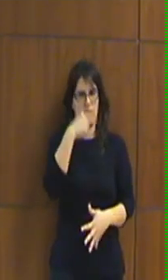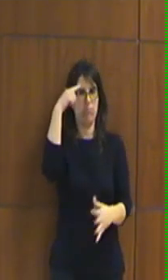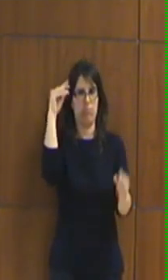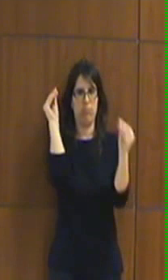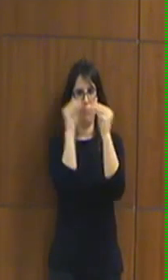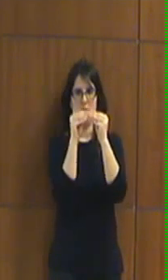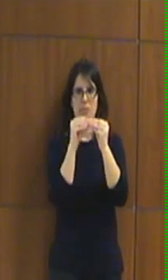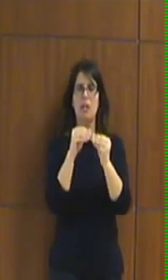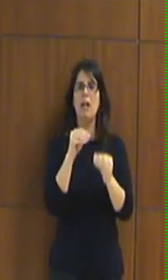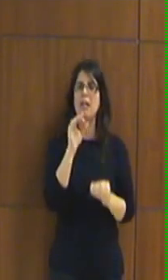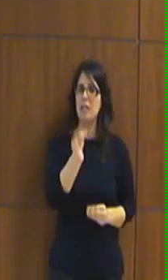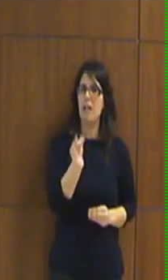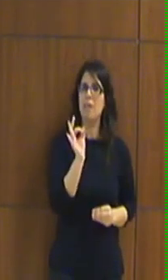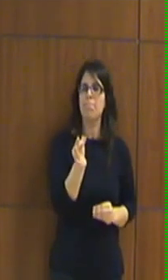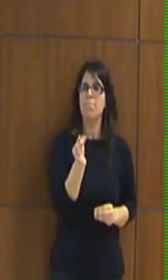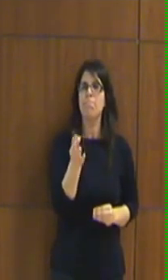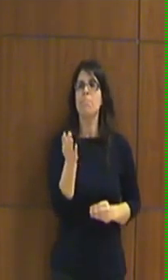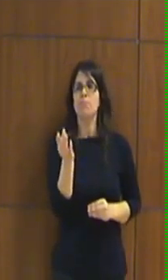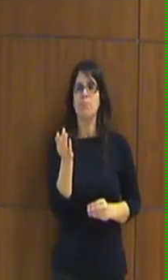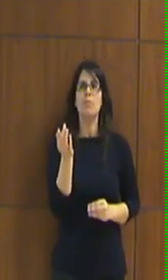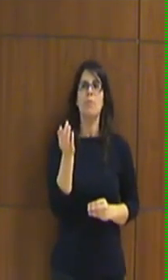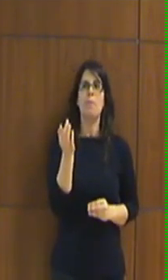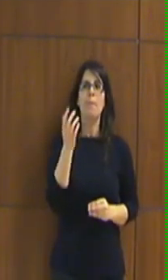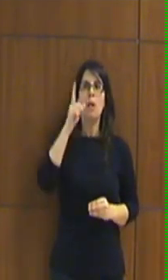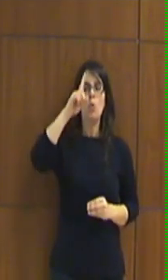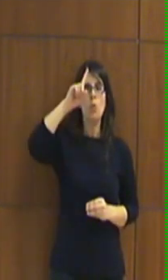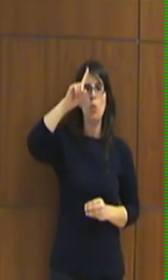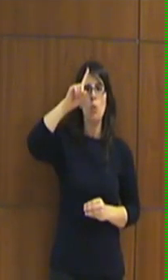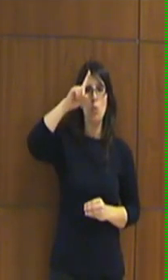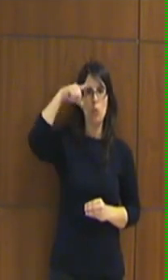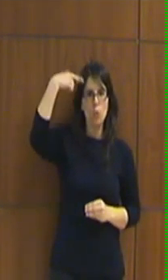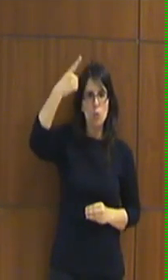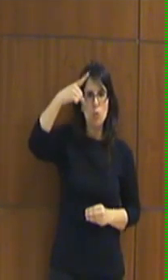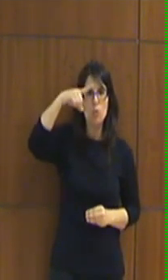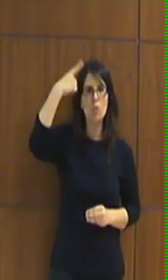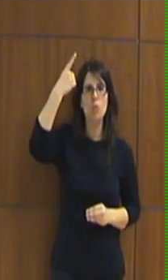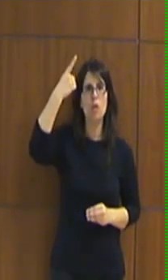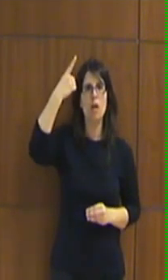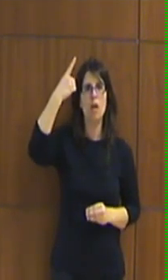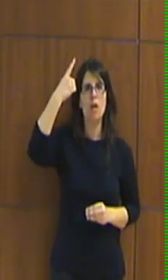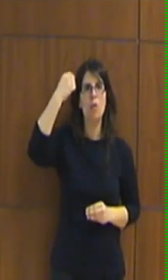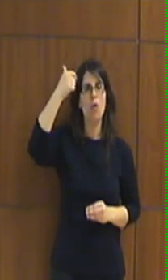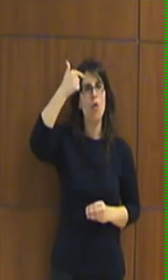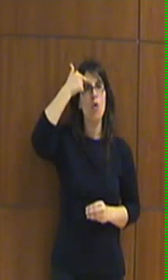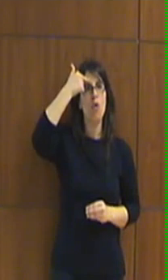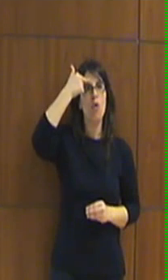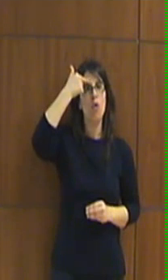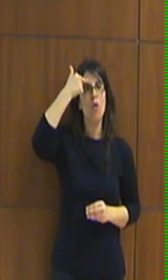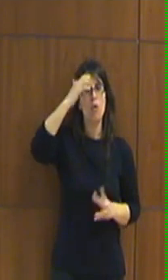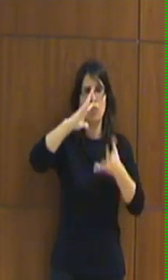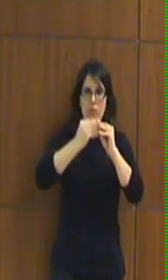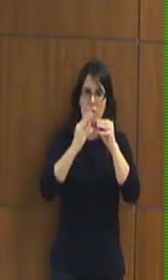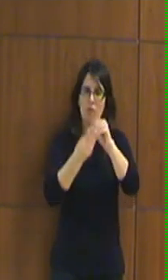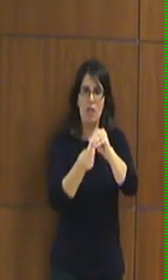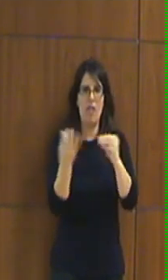hay que tener una cultura proevolutiva, ¿no? Es decir, es que no es una